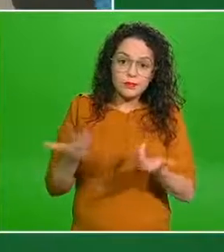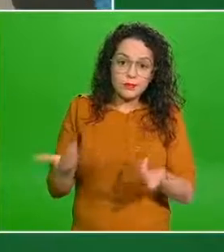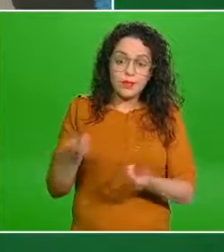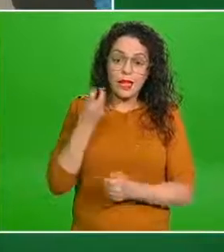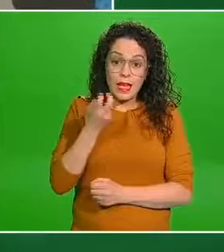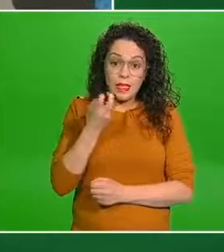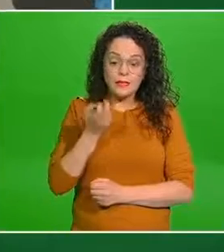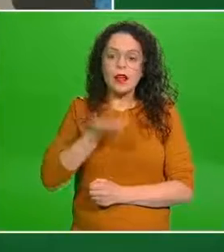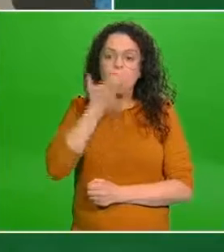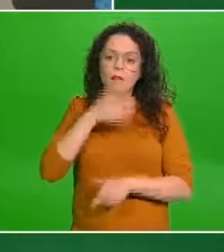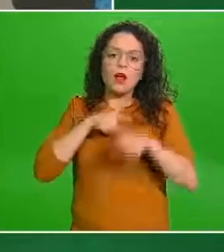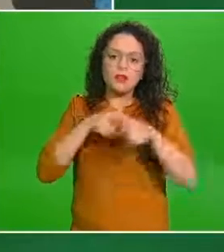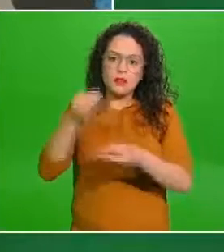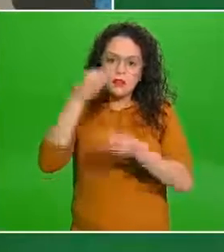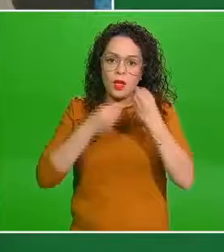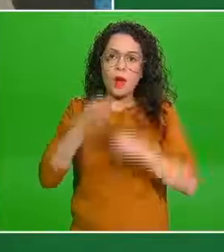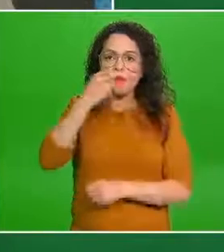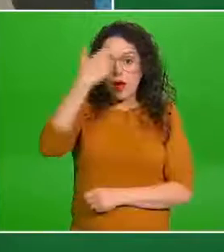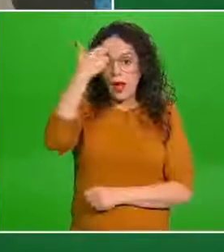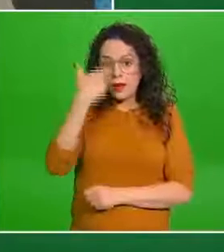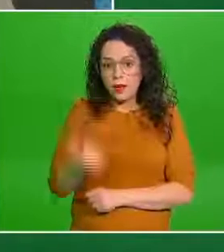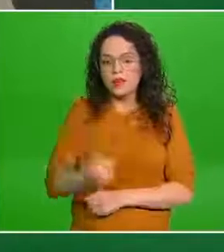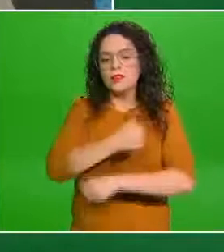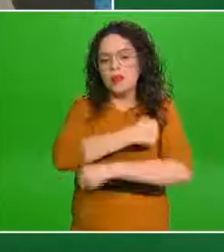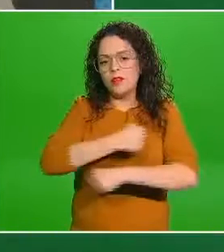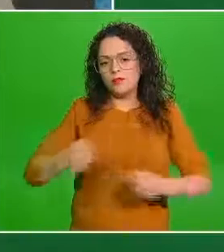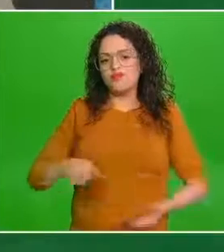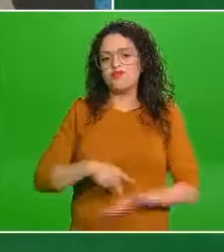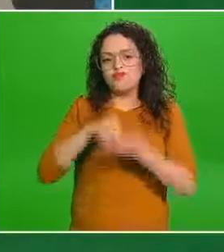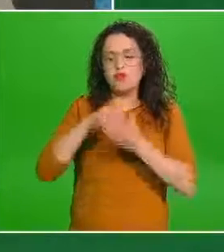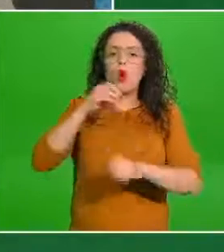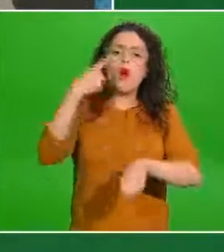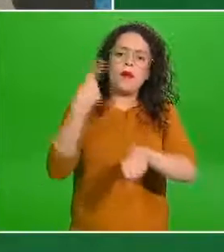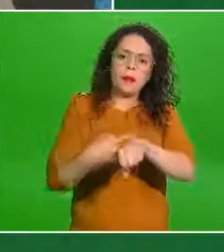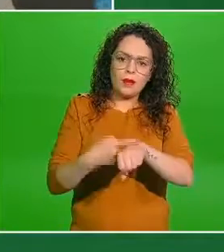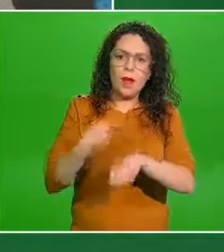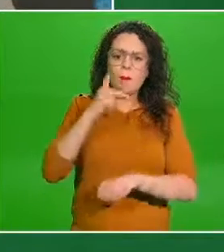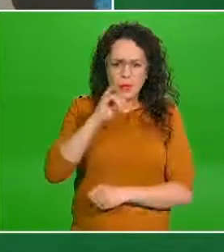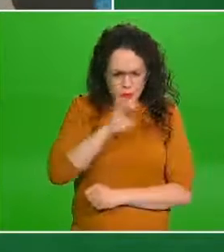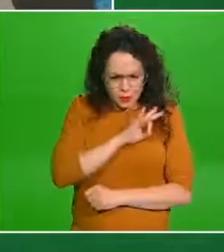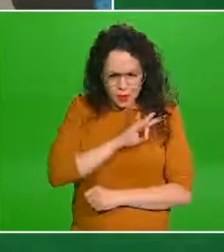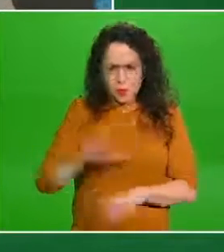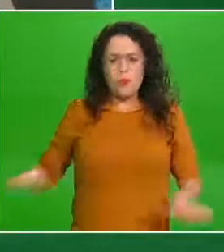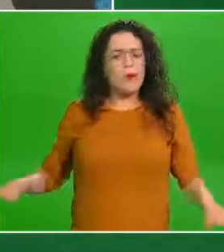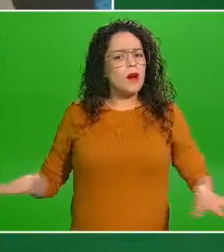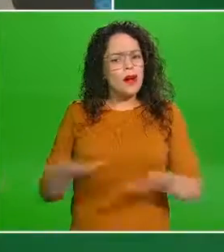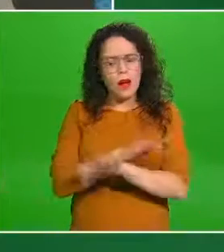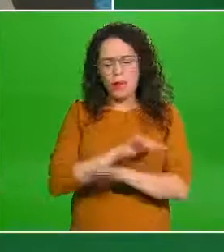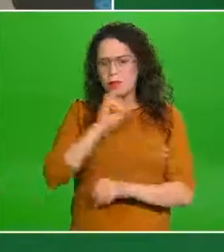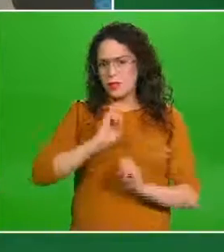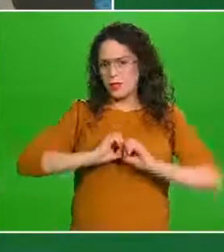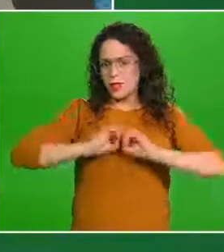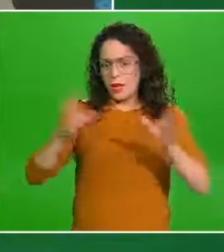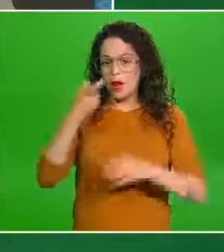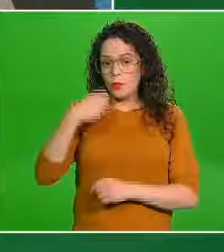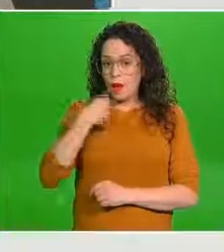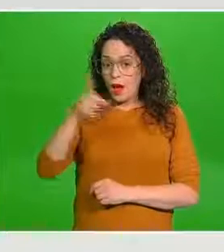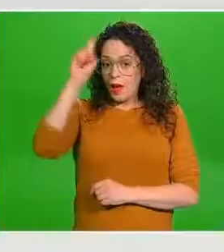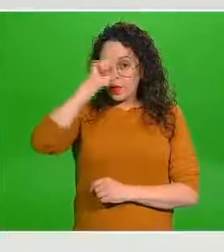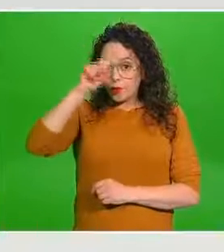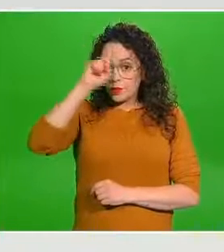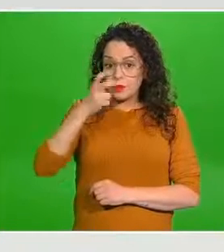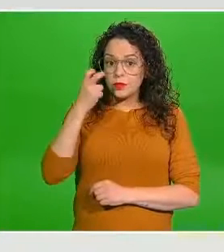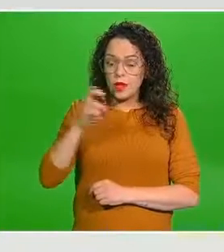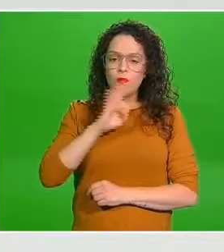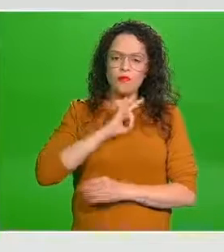han llevado a estas situaciones. Pero sí podemos hacer un cambio, ¿sí? Estas recomendaciones que acabamos de dar pueden marcar